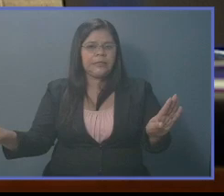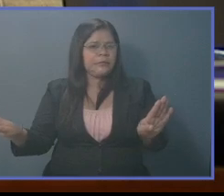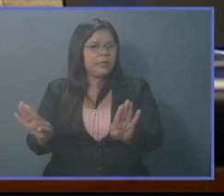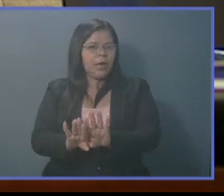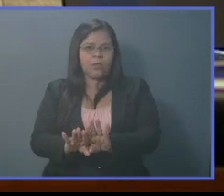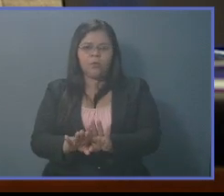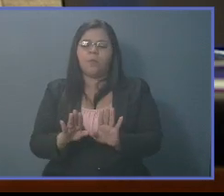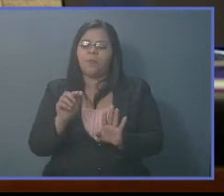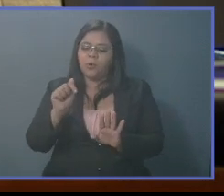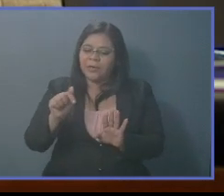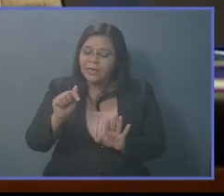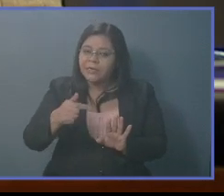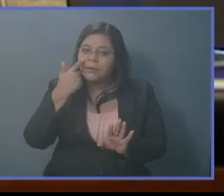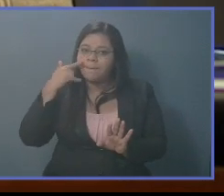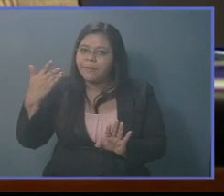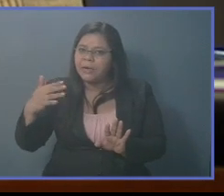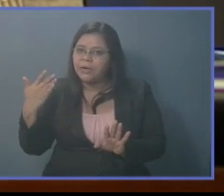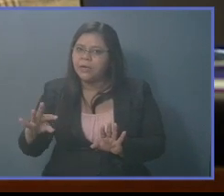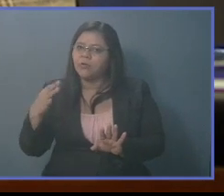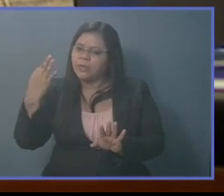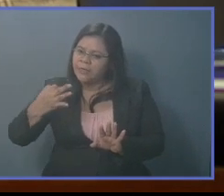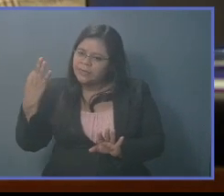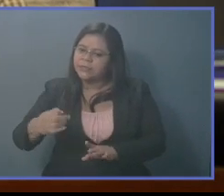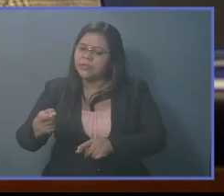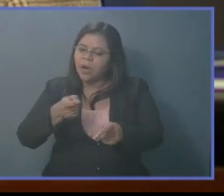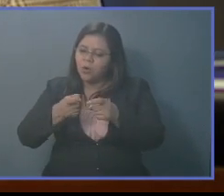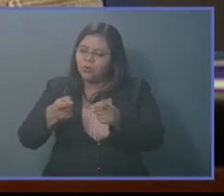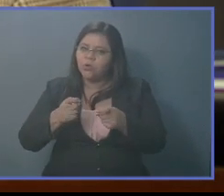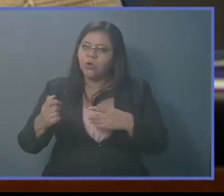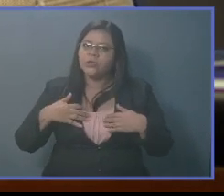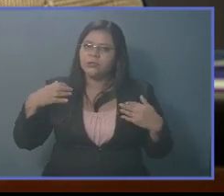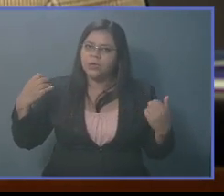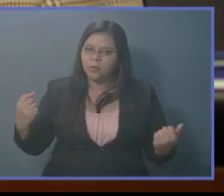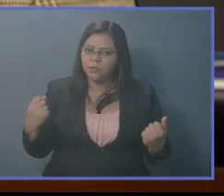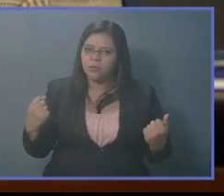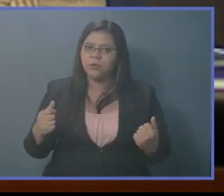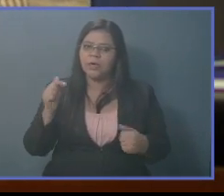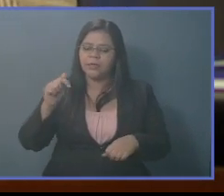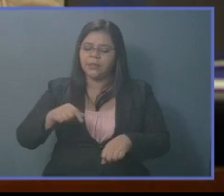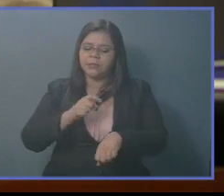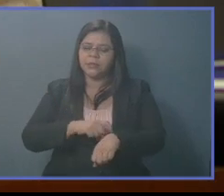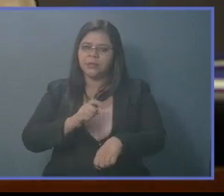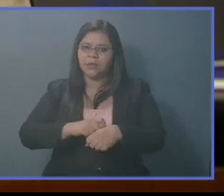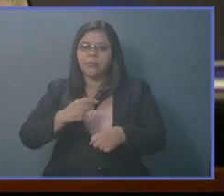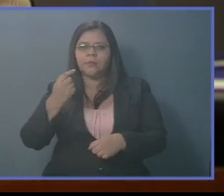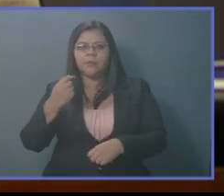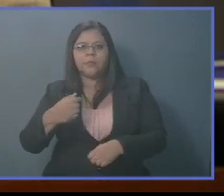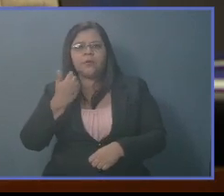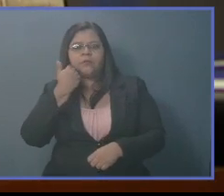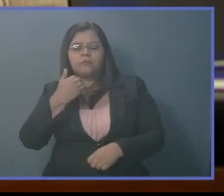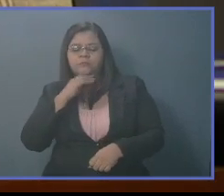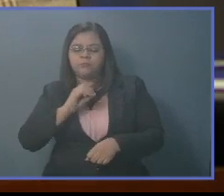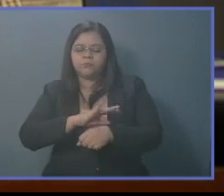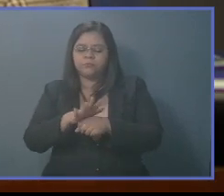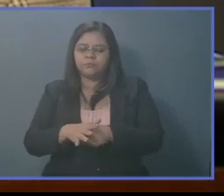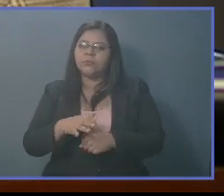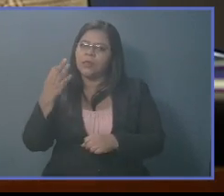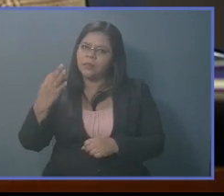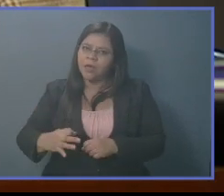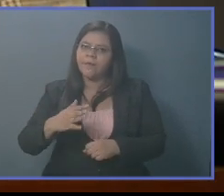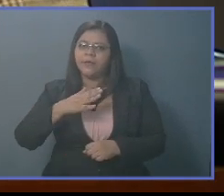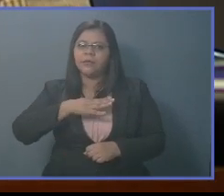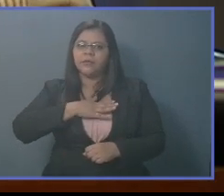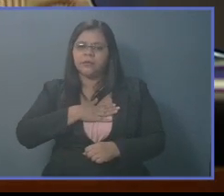epidémica sujeta a control sanitario por la pandemia ocasionada por el COVID-19 mediante resolución razonada, la cual deberá contener la